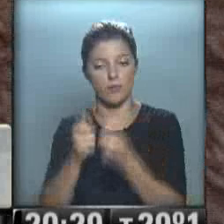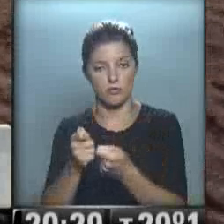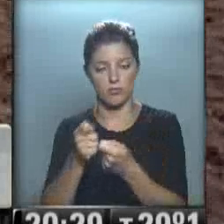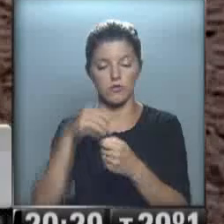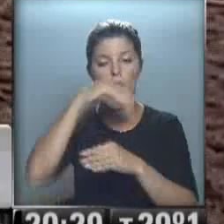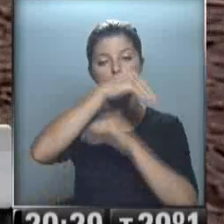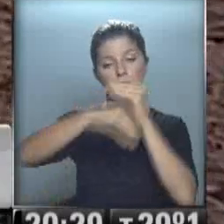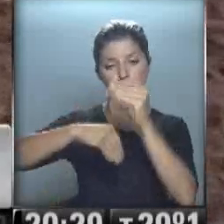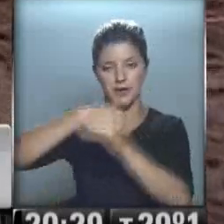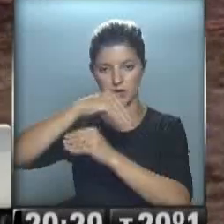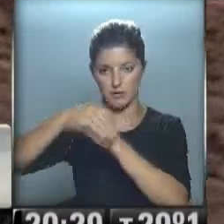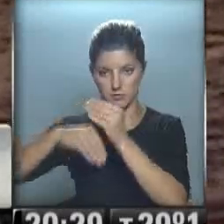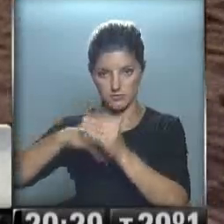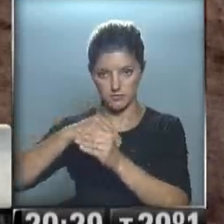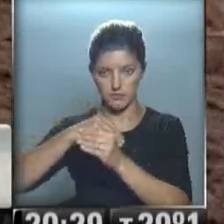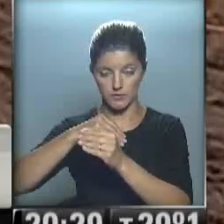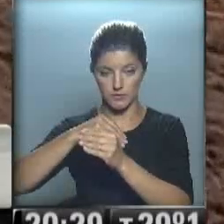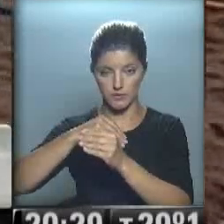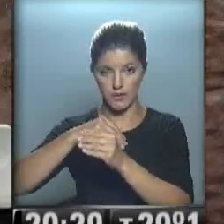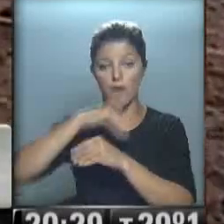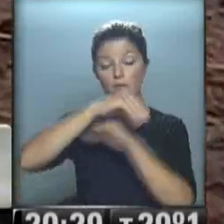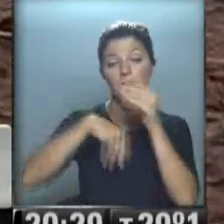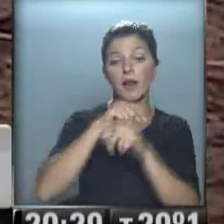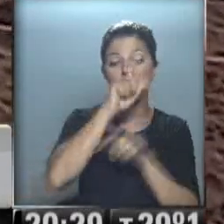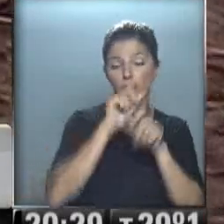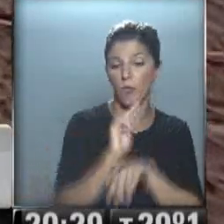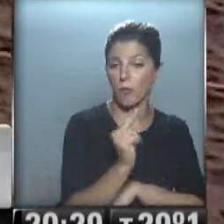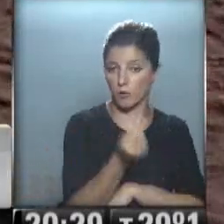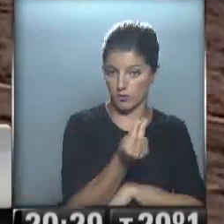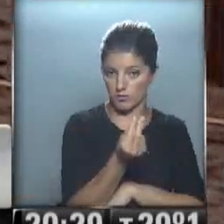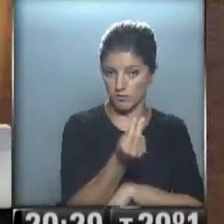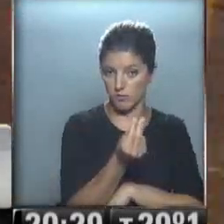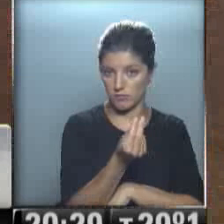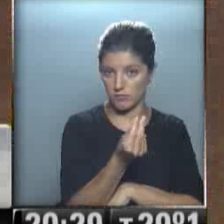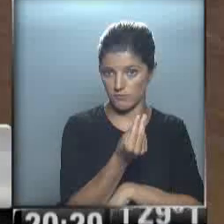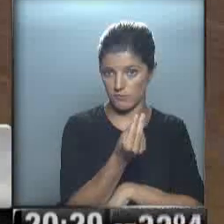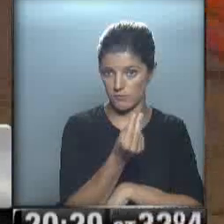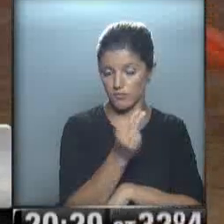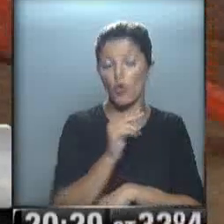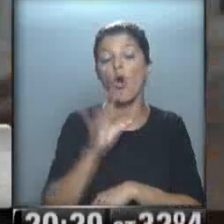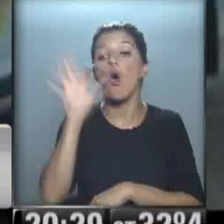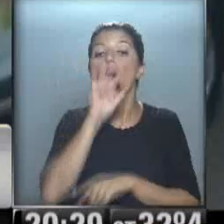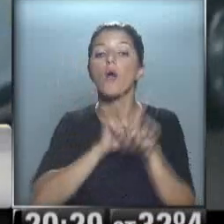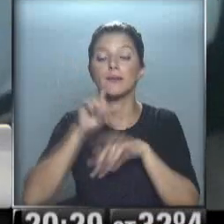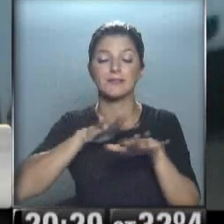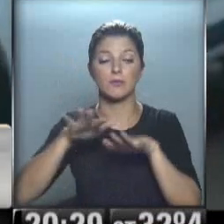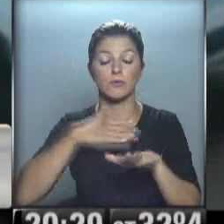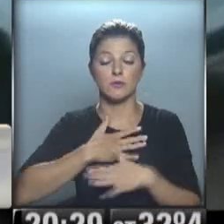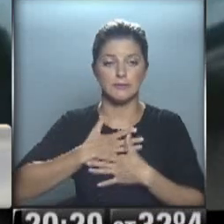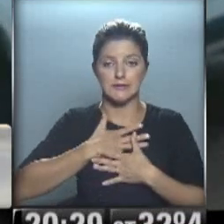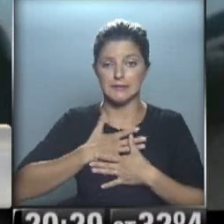los familiares que han perdido un ser querido que están en alguna situación emocional